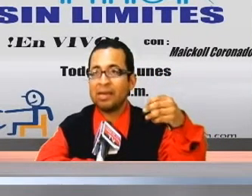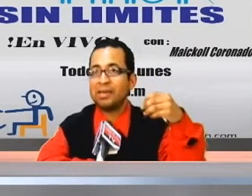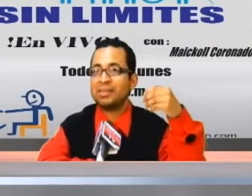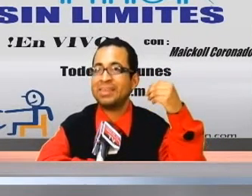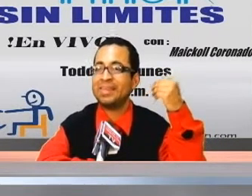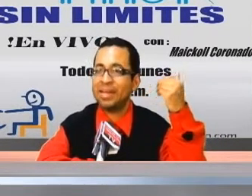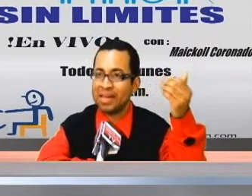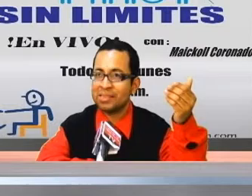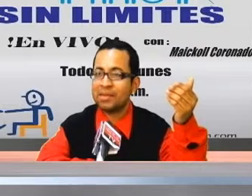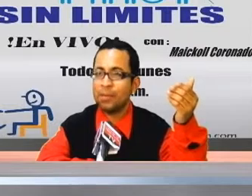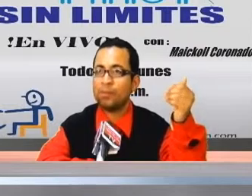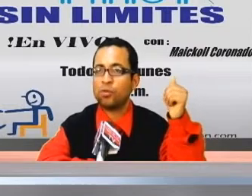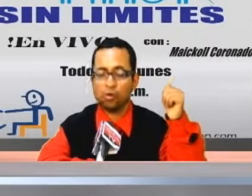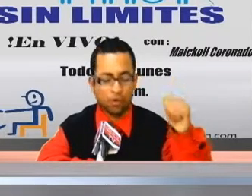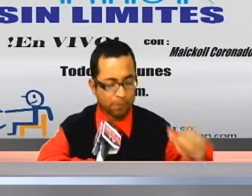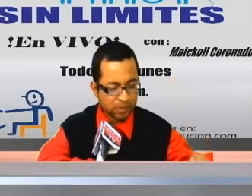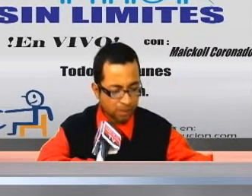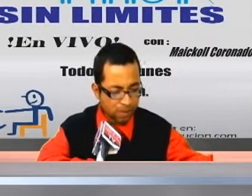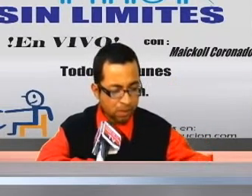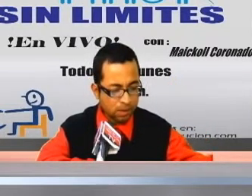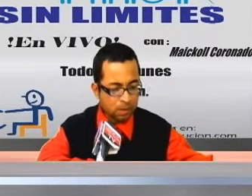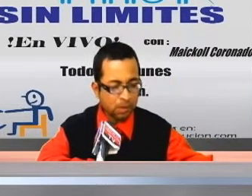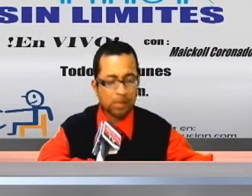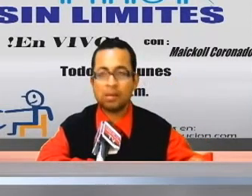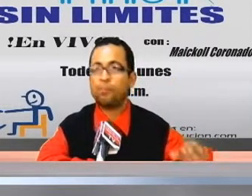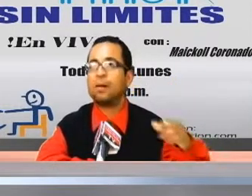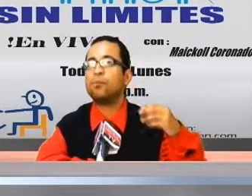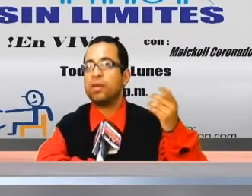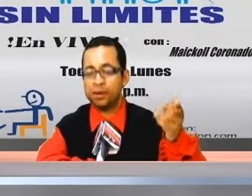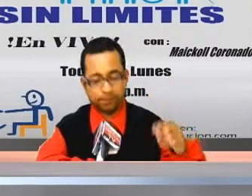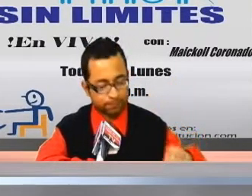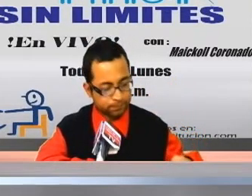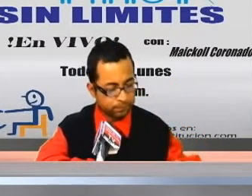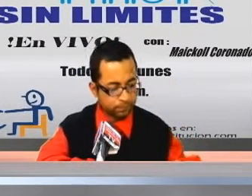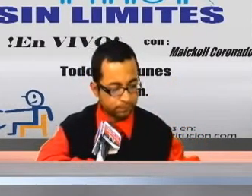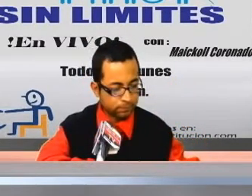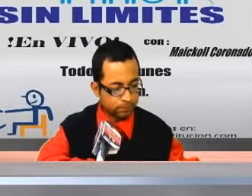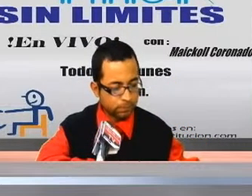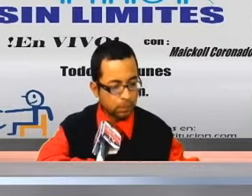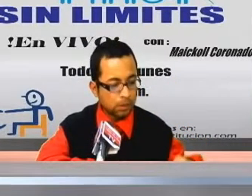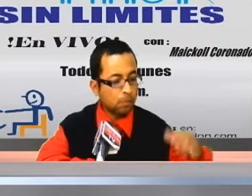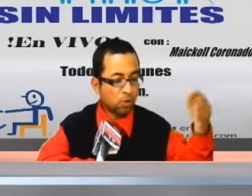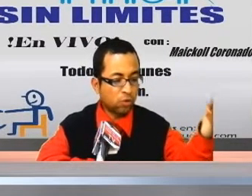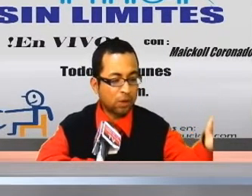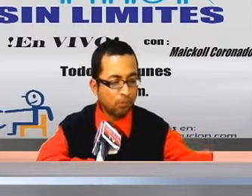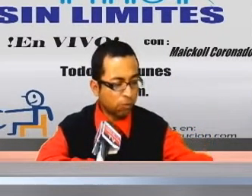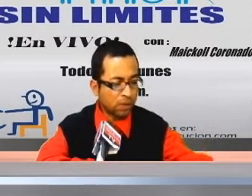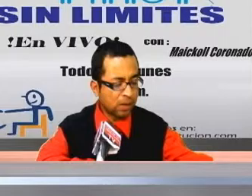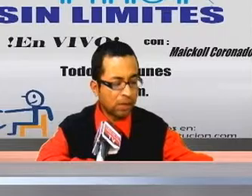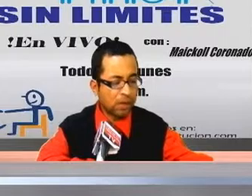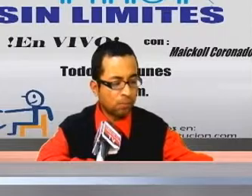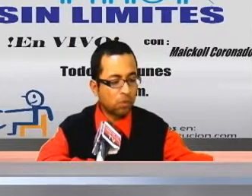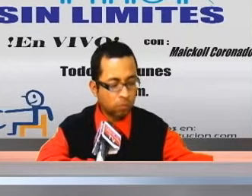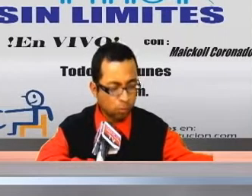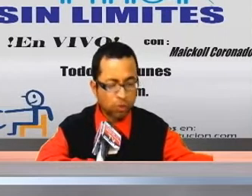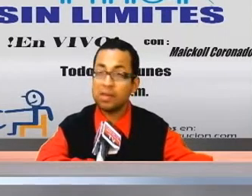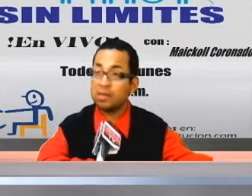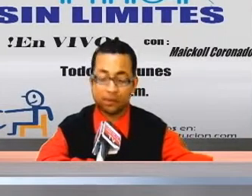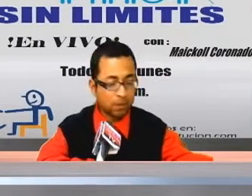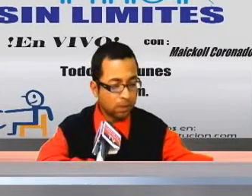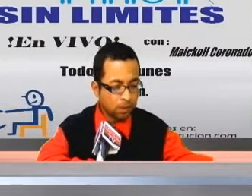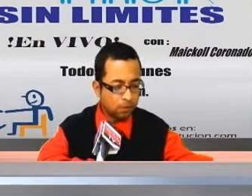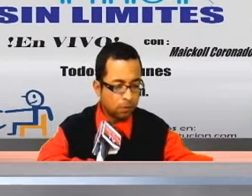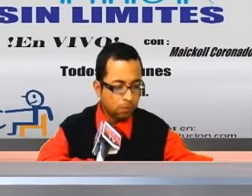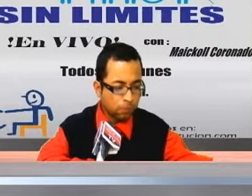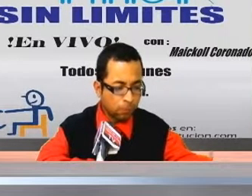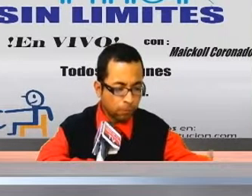que dedicadas al tema de personas con discapacidad, que se pueda apoyar. Por eso que busquen en